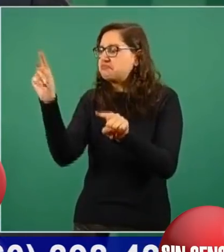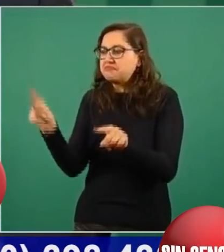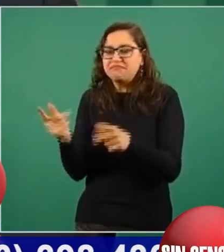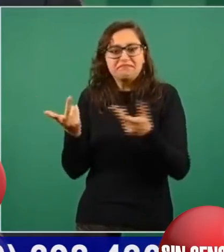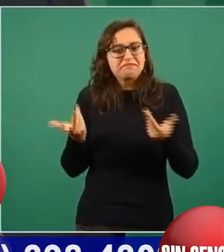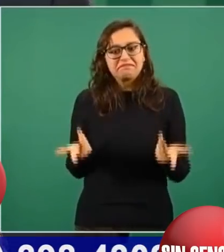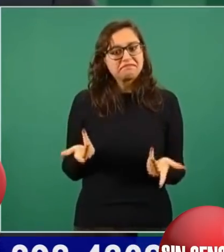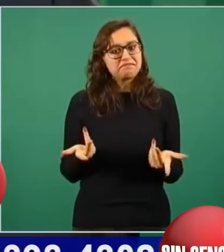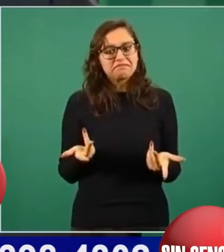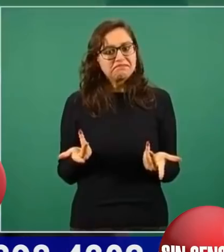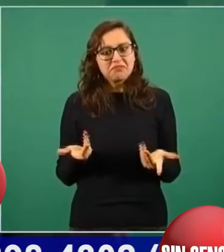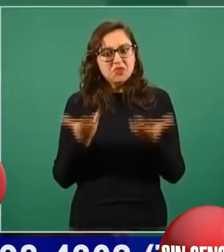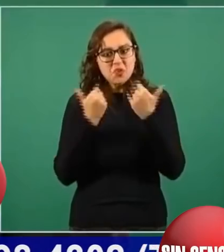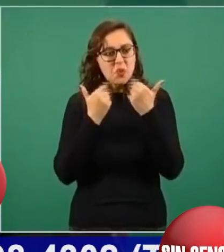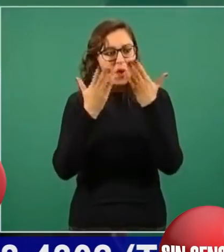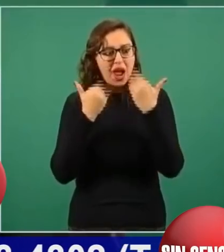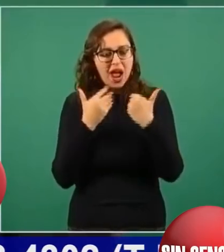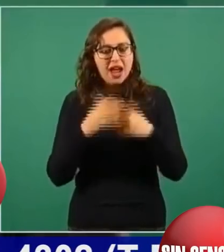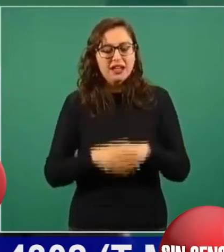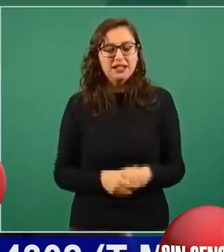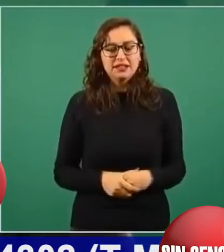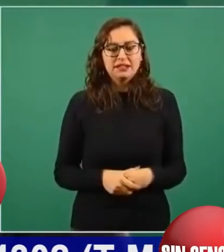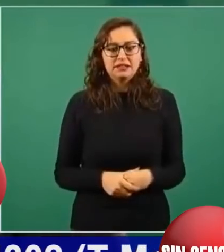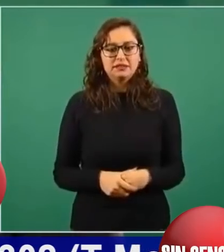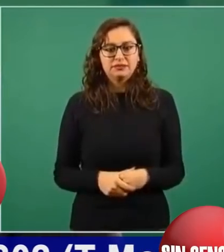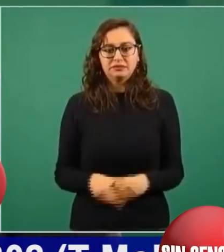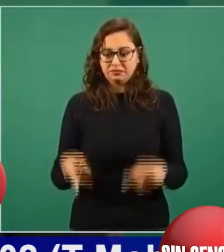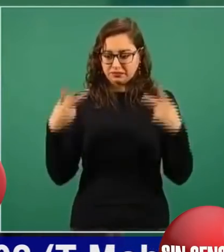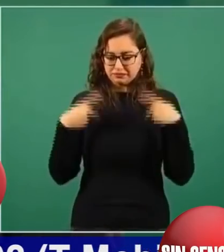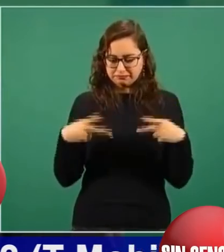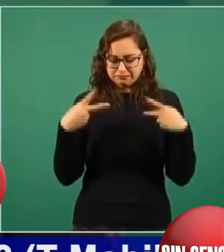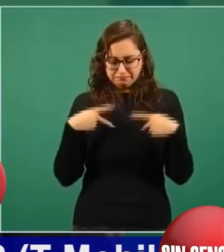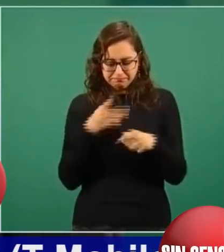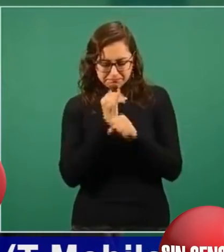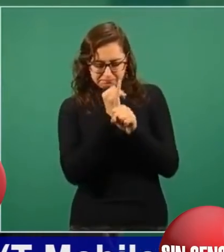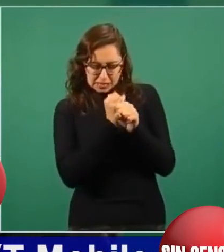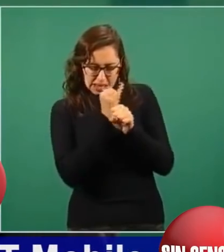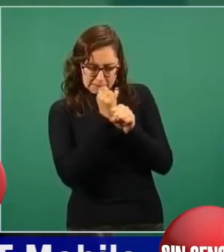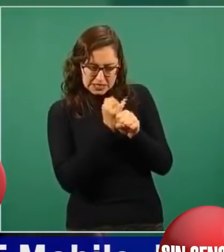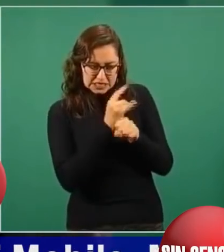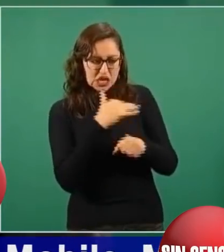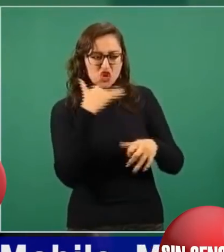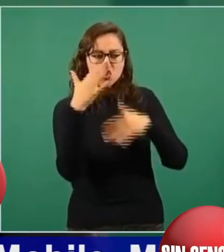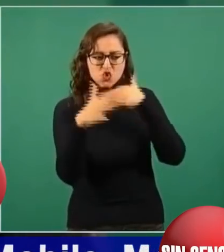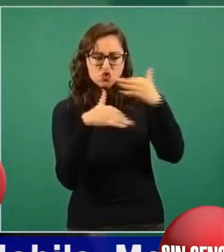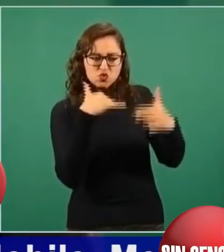Los investigadores no consideraron de que esto